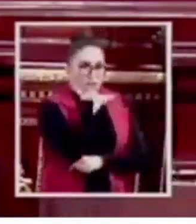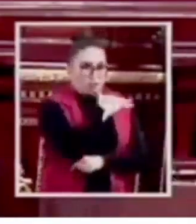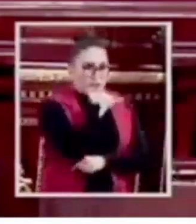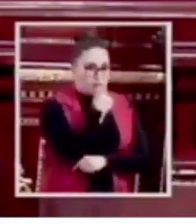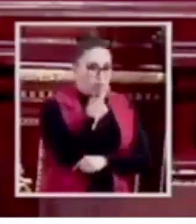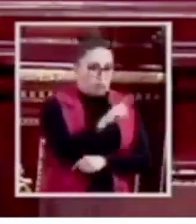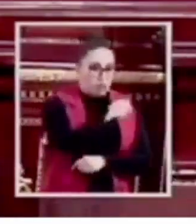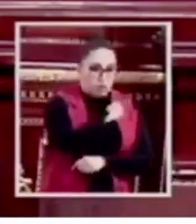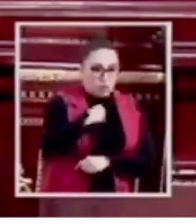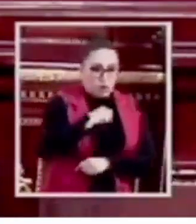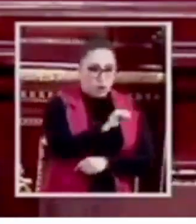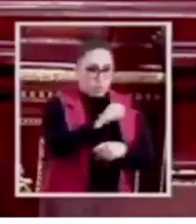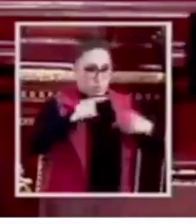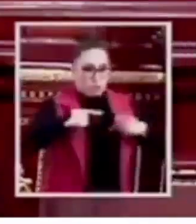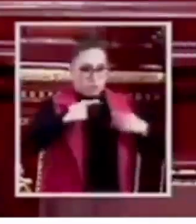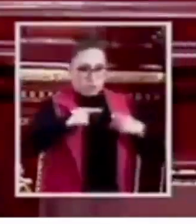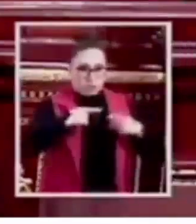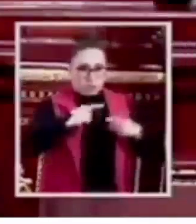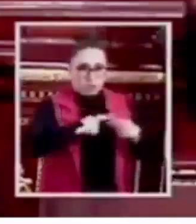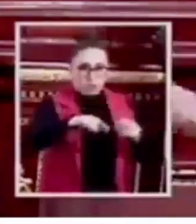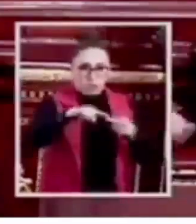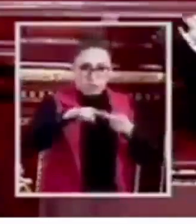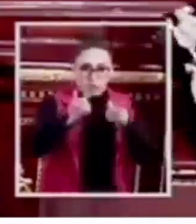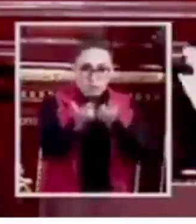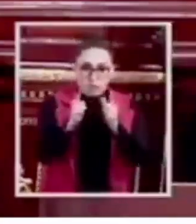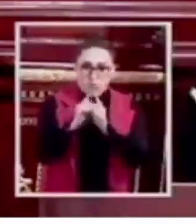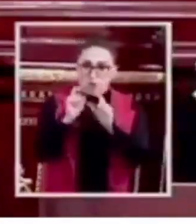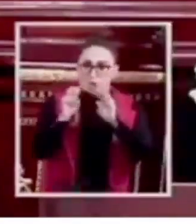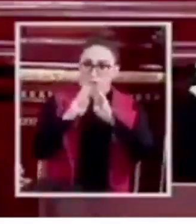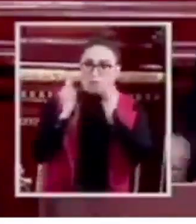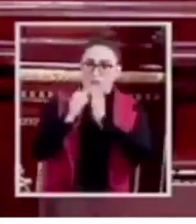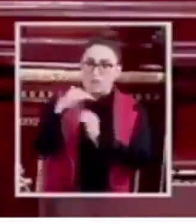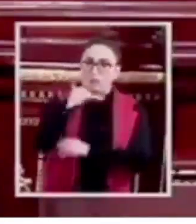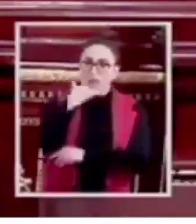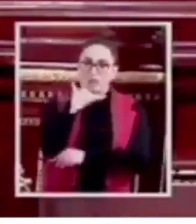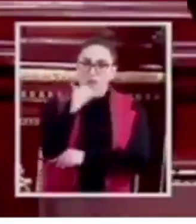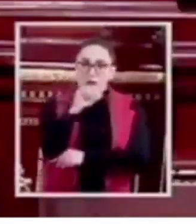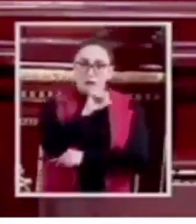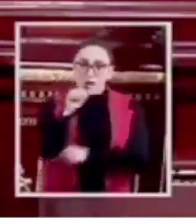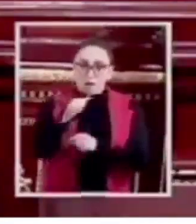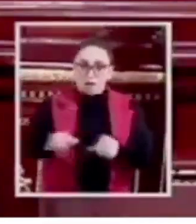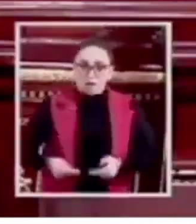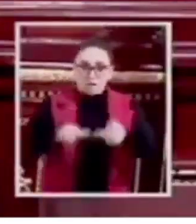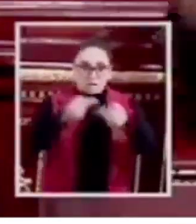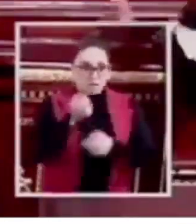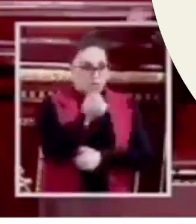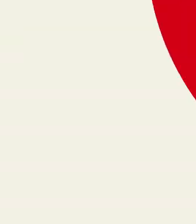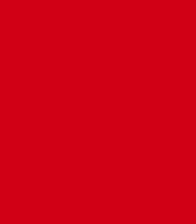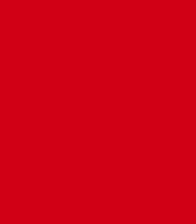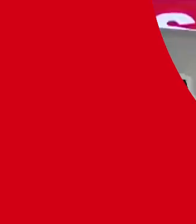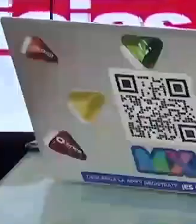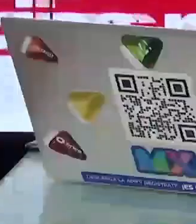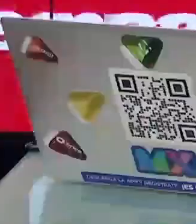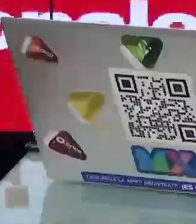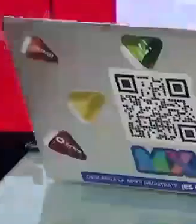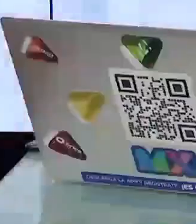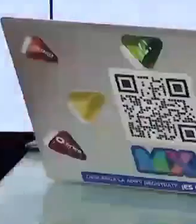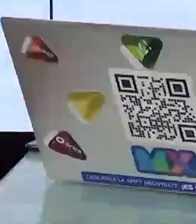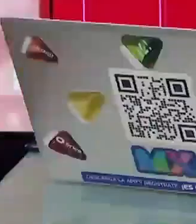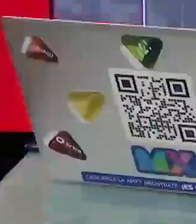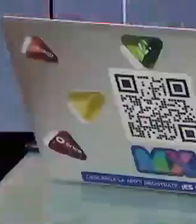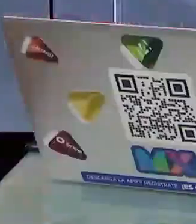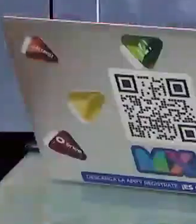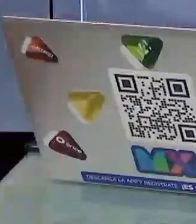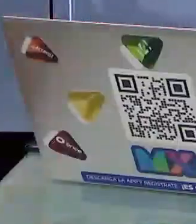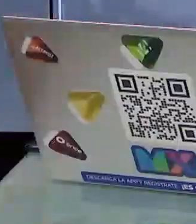del cártel inmobiliario, del cártel de la trata, pero del cártel de la trata, ¿qué les pasa? Bueno,